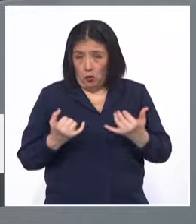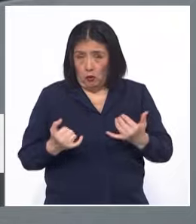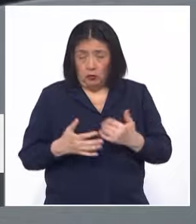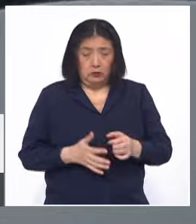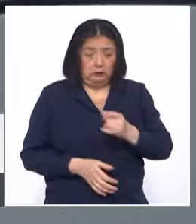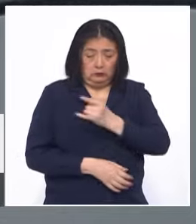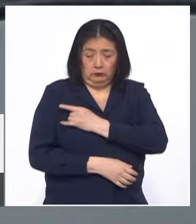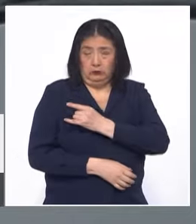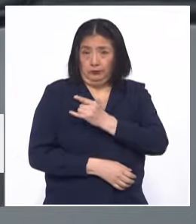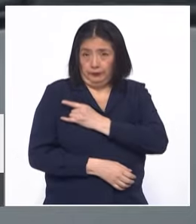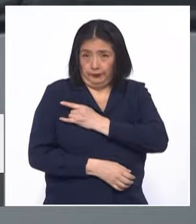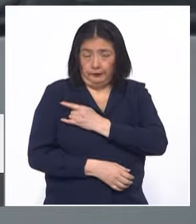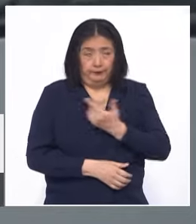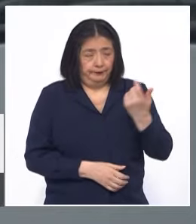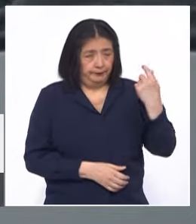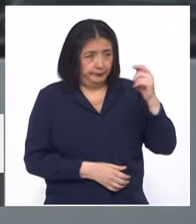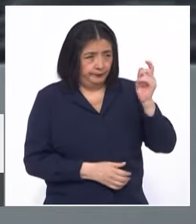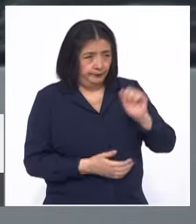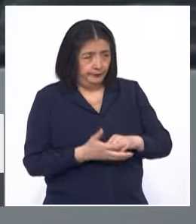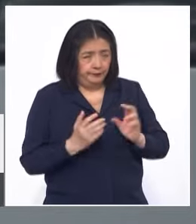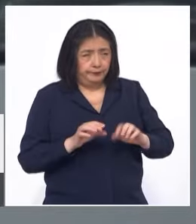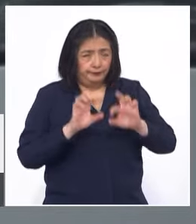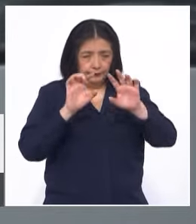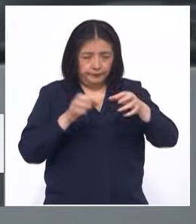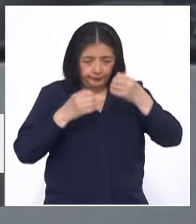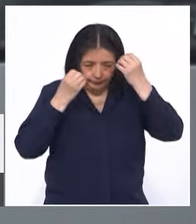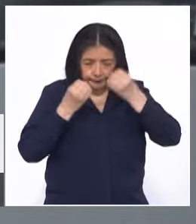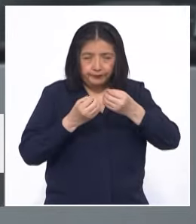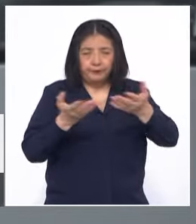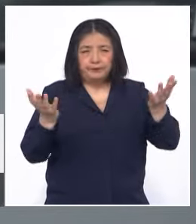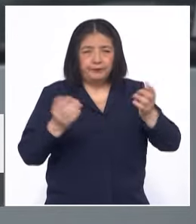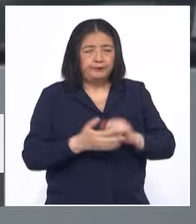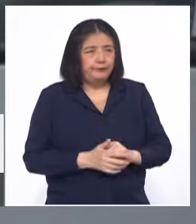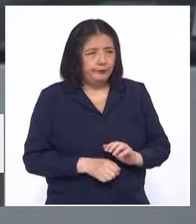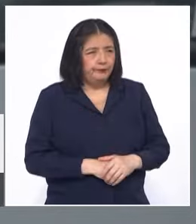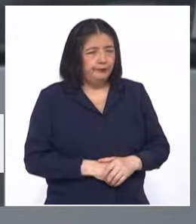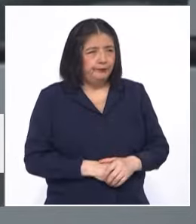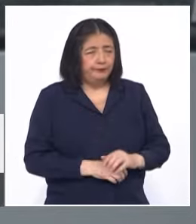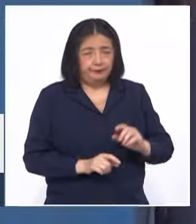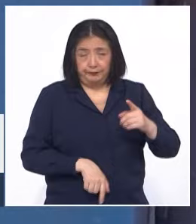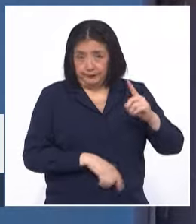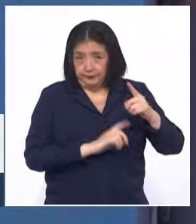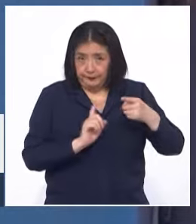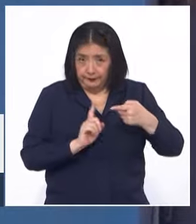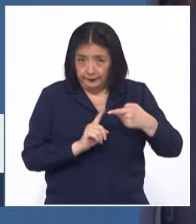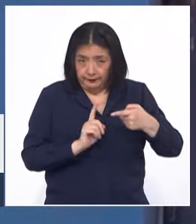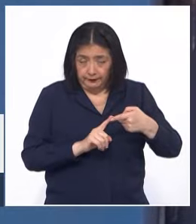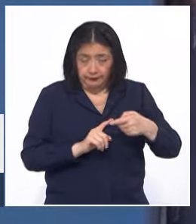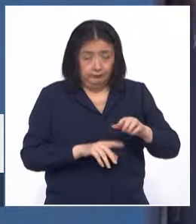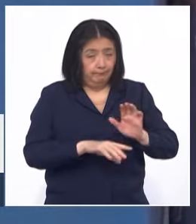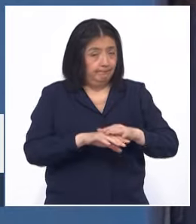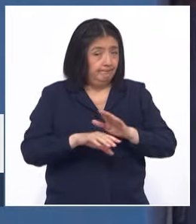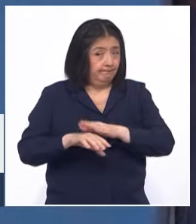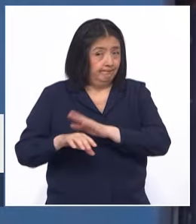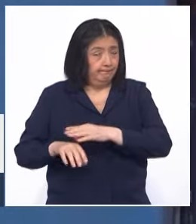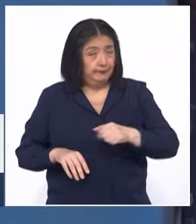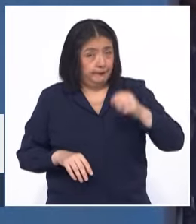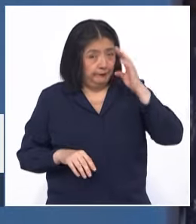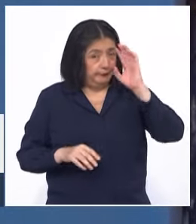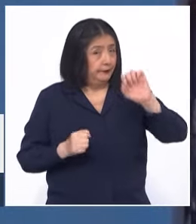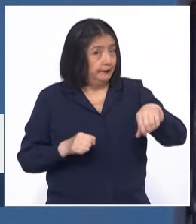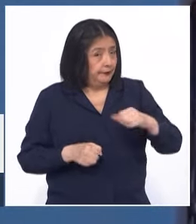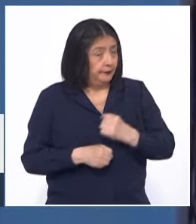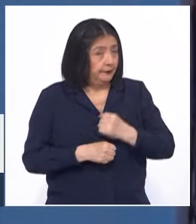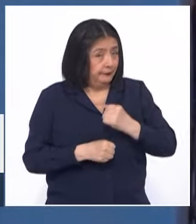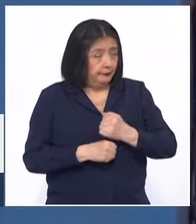la Universidad Nacional de Trujillo a través de un comunicado se ha pronunciado al respecto primero ha exhortado las autoridades a trabajar de